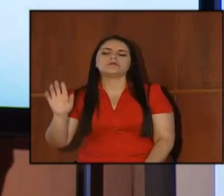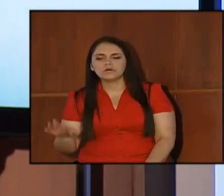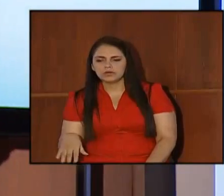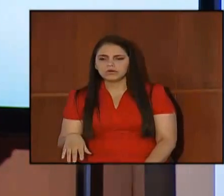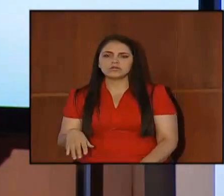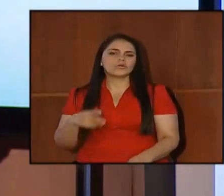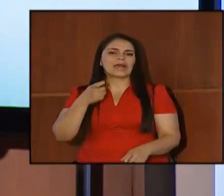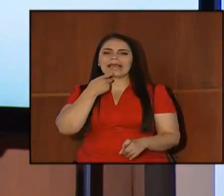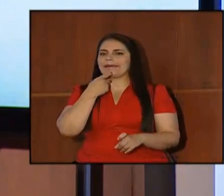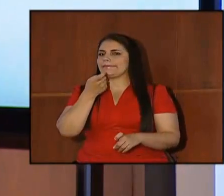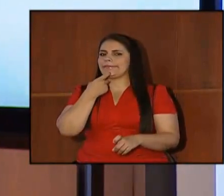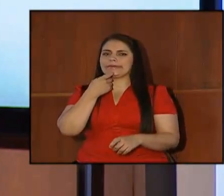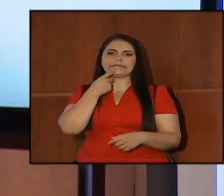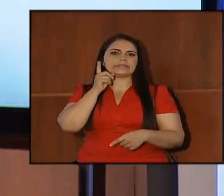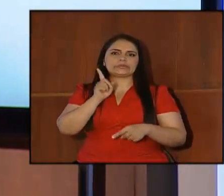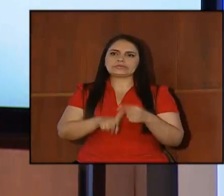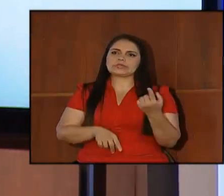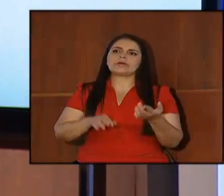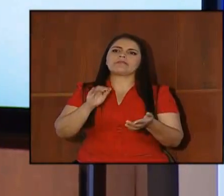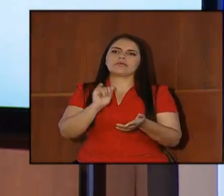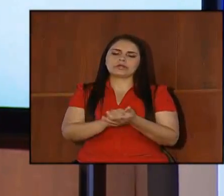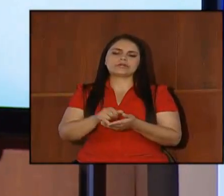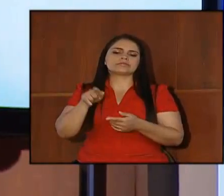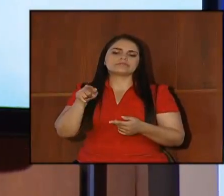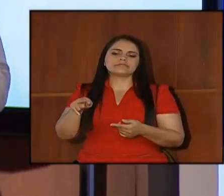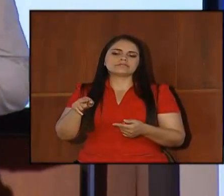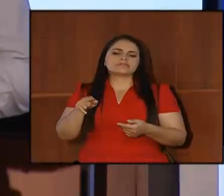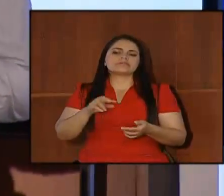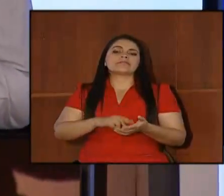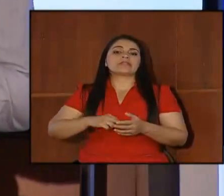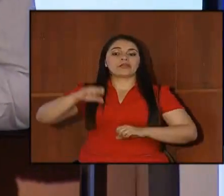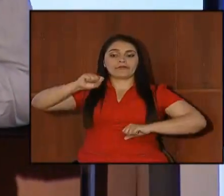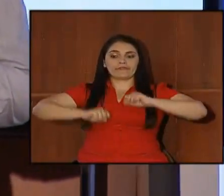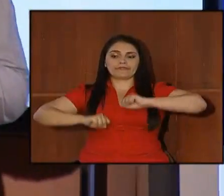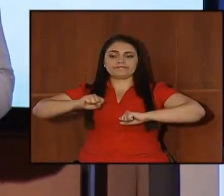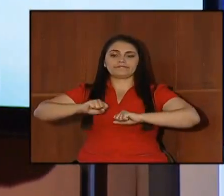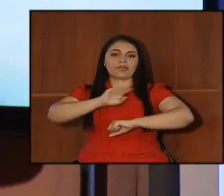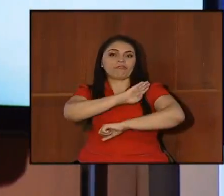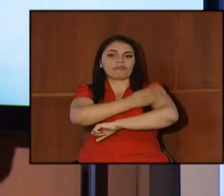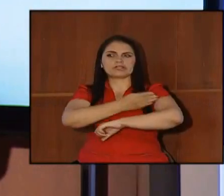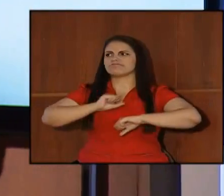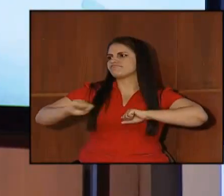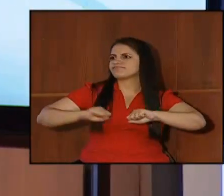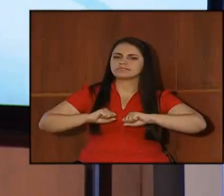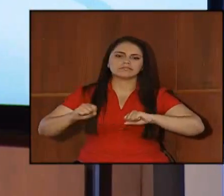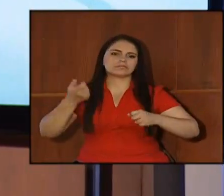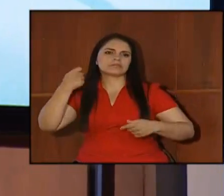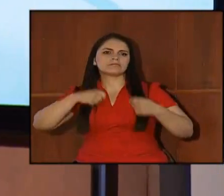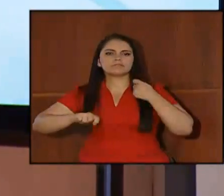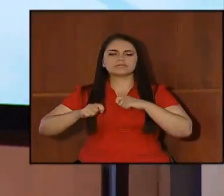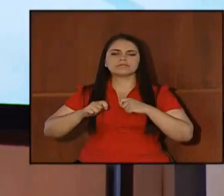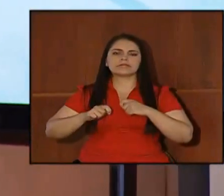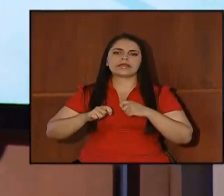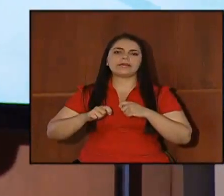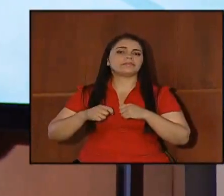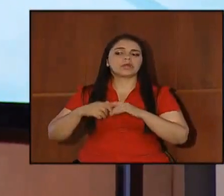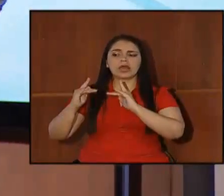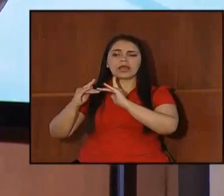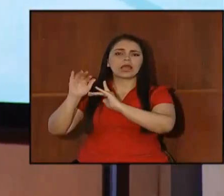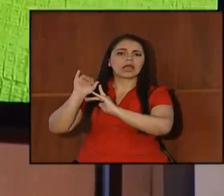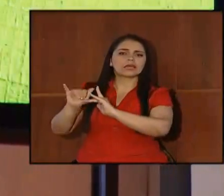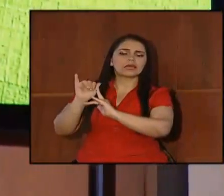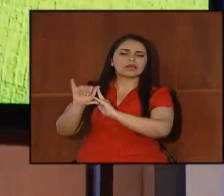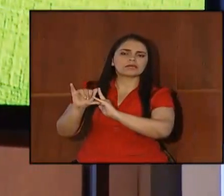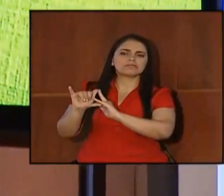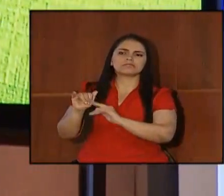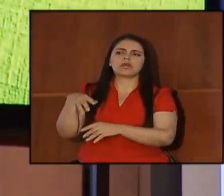No es capaz con ella. Ese es el tipo de fuerza que pierde un paciente por estar postrado en cama. Fuera